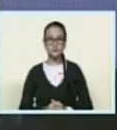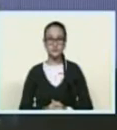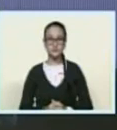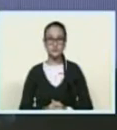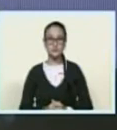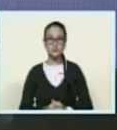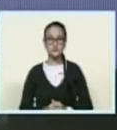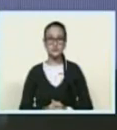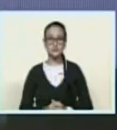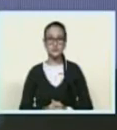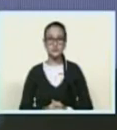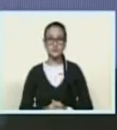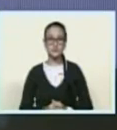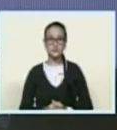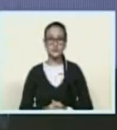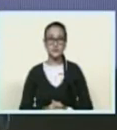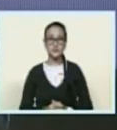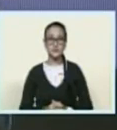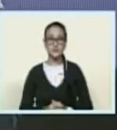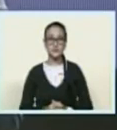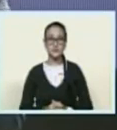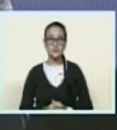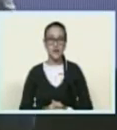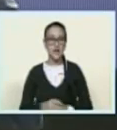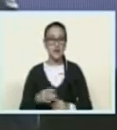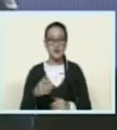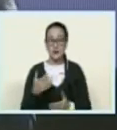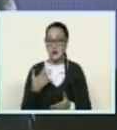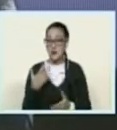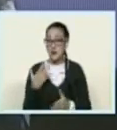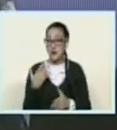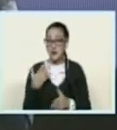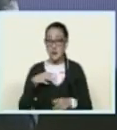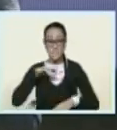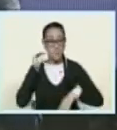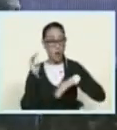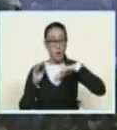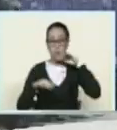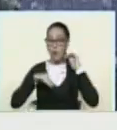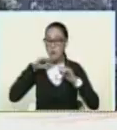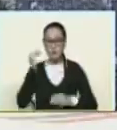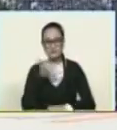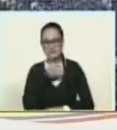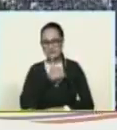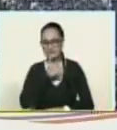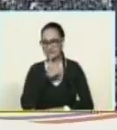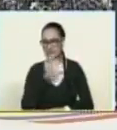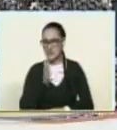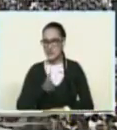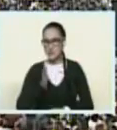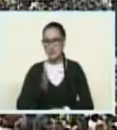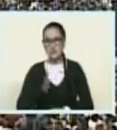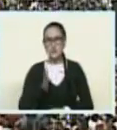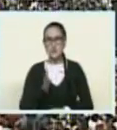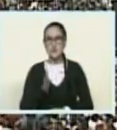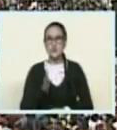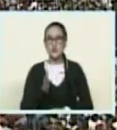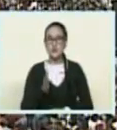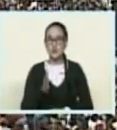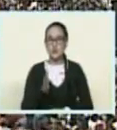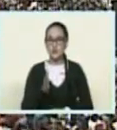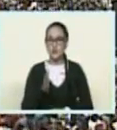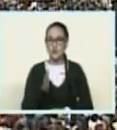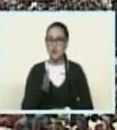Pero a pesar de toda la brega, de toda la dificultad, estoy seguro de que no hay forma de estar